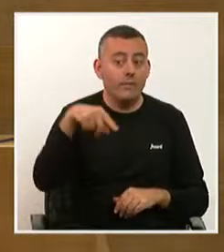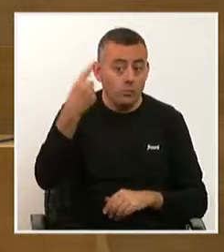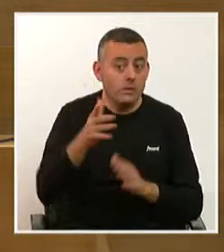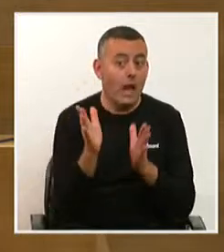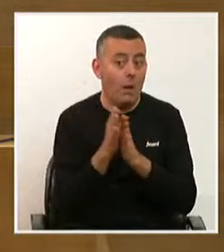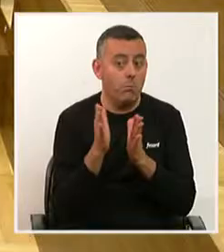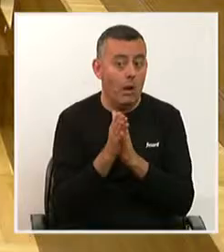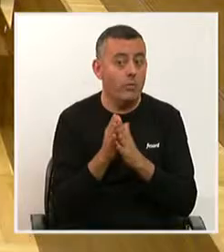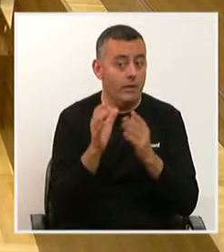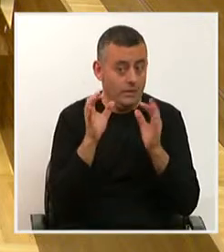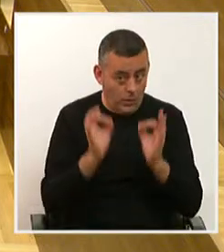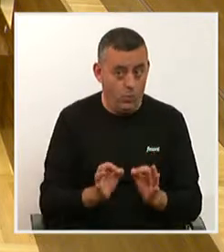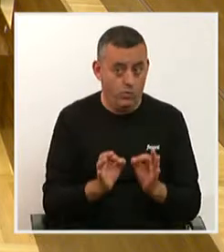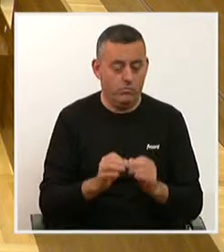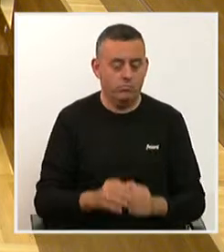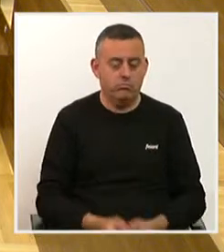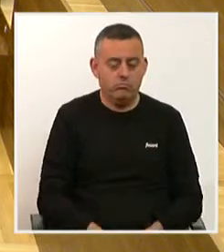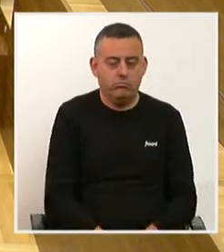gracias